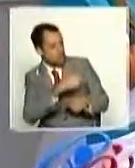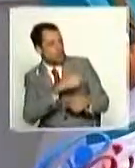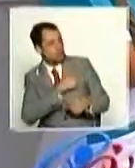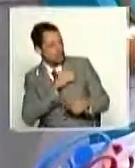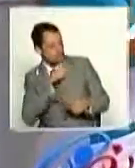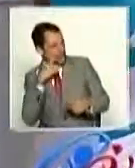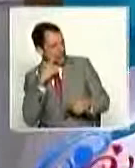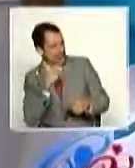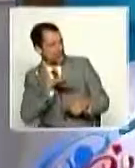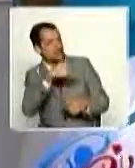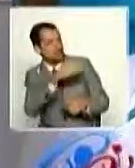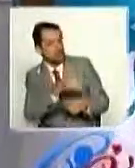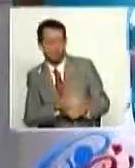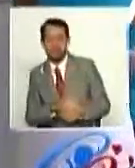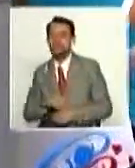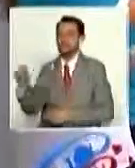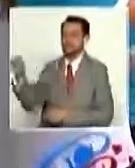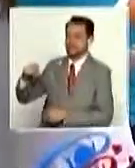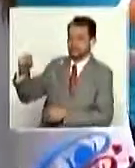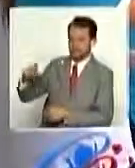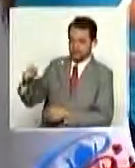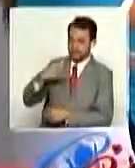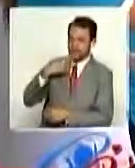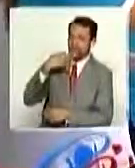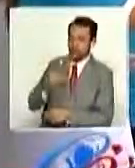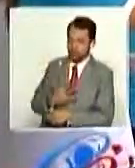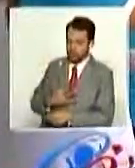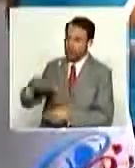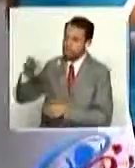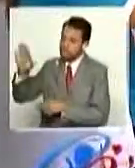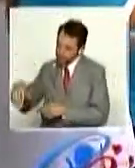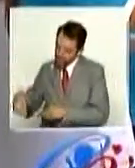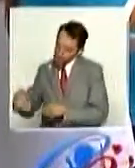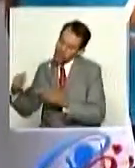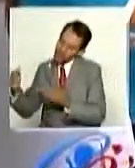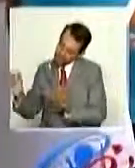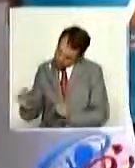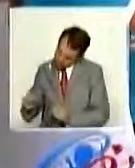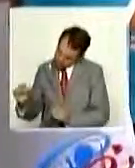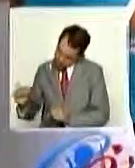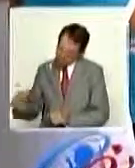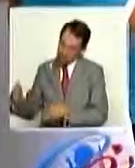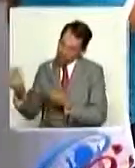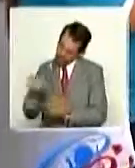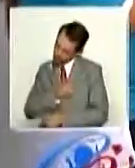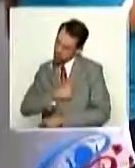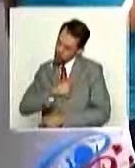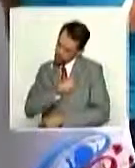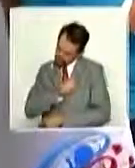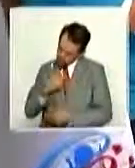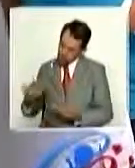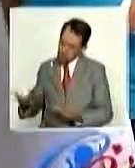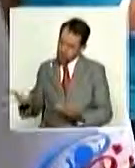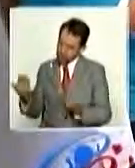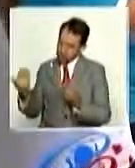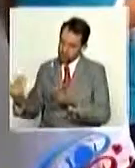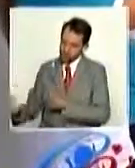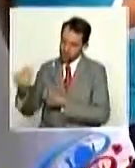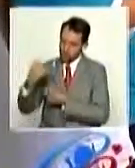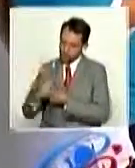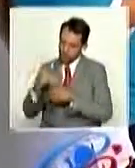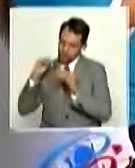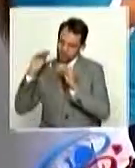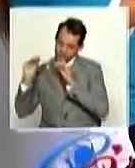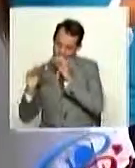piensan. Sí, generalmente a nosotros nos toca convencer muchas veces al paciente y decirle, por favor, es que para que pueda pasar allá